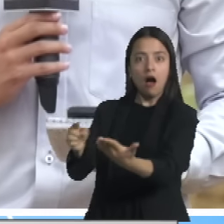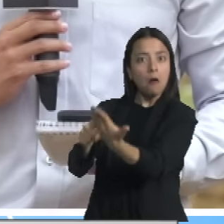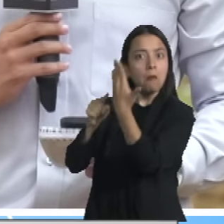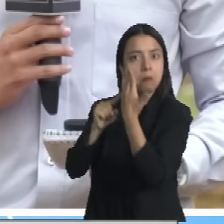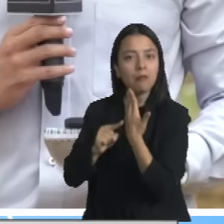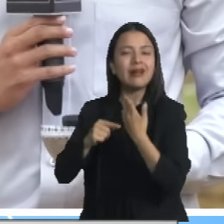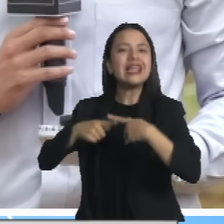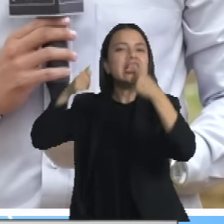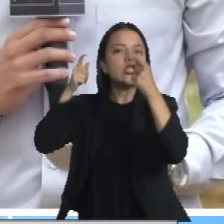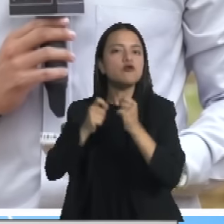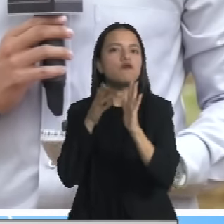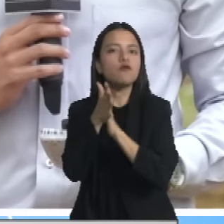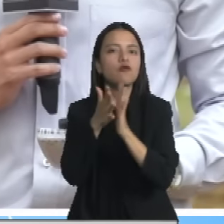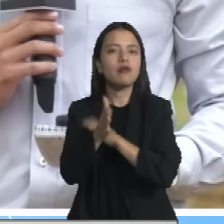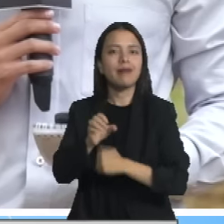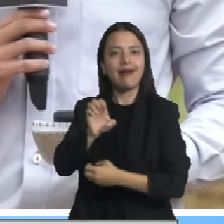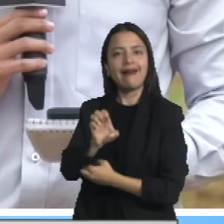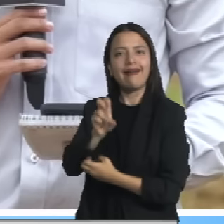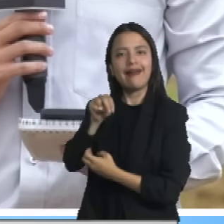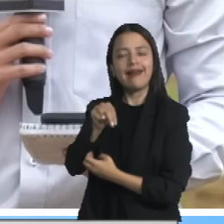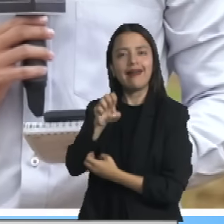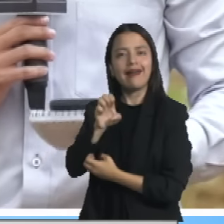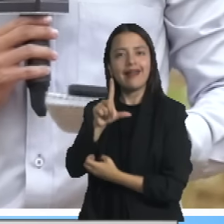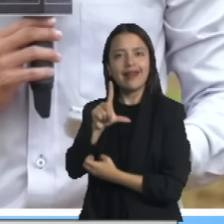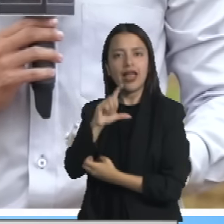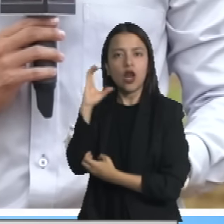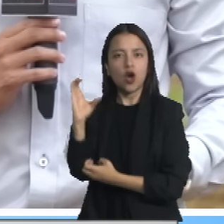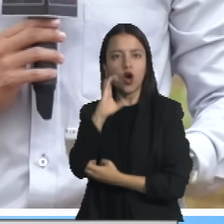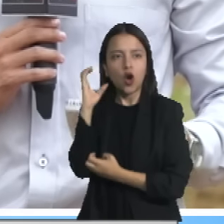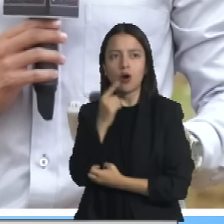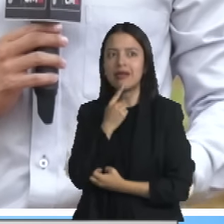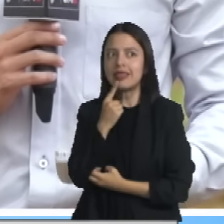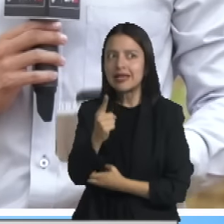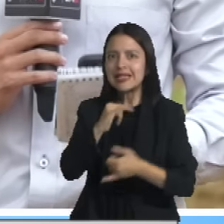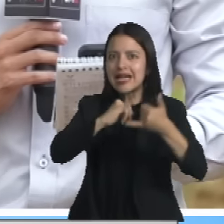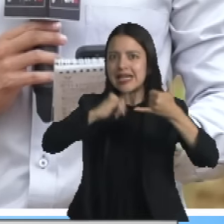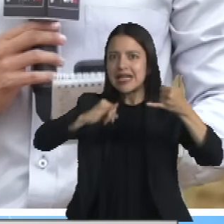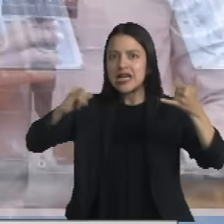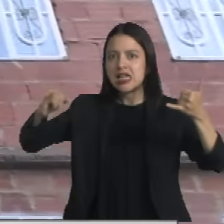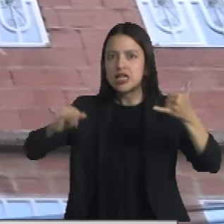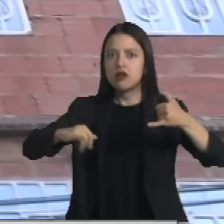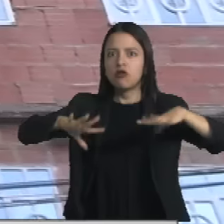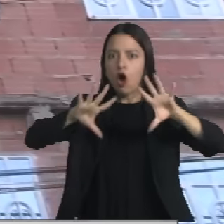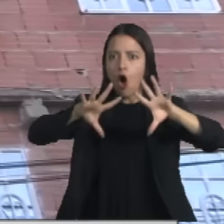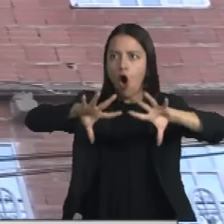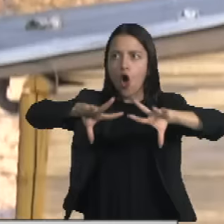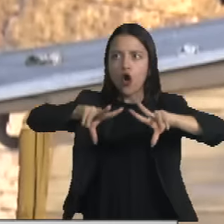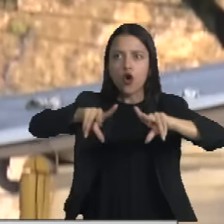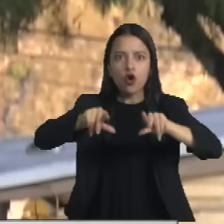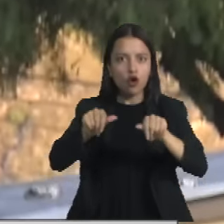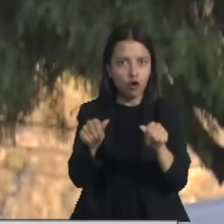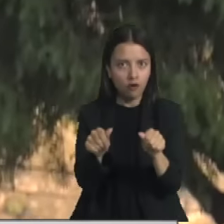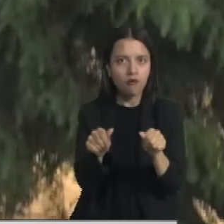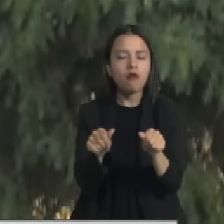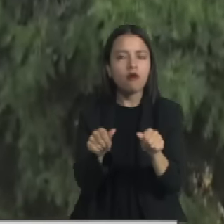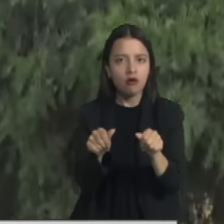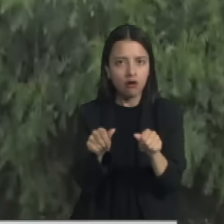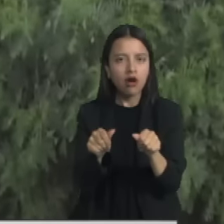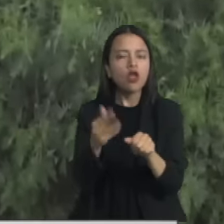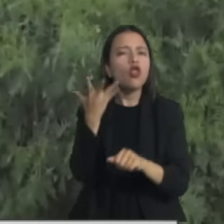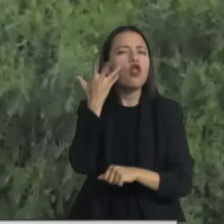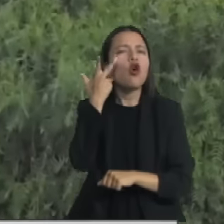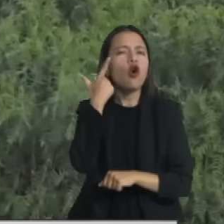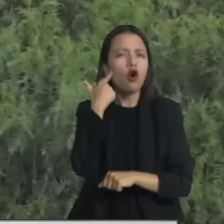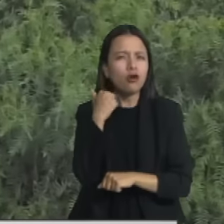por Enel Colombia, en el que hablan de un flagelo que se presenta a diario en las calles capitalinas, el robo de redes de